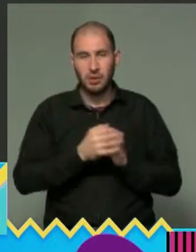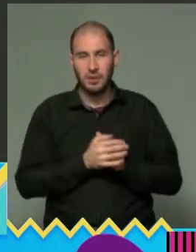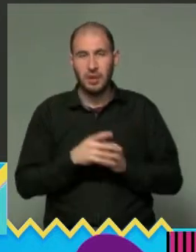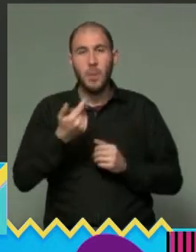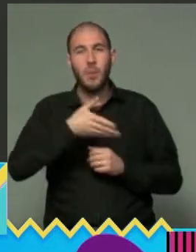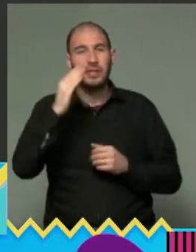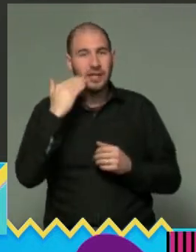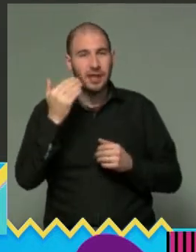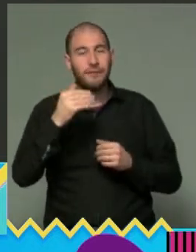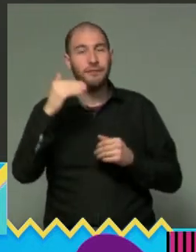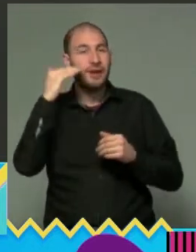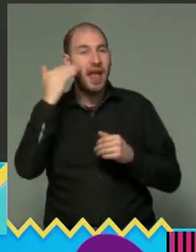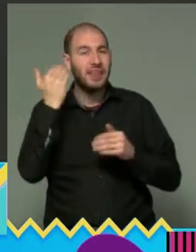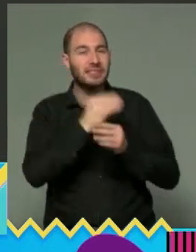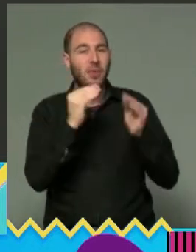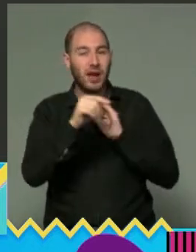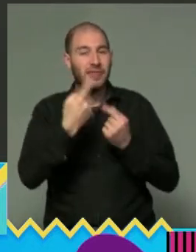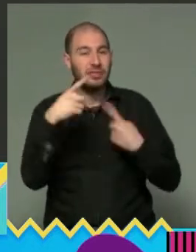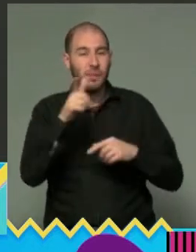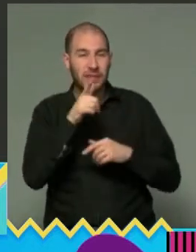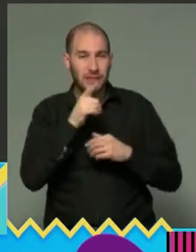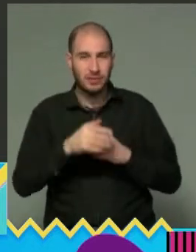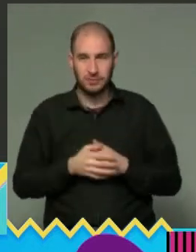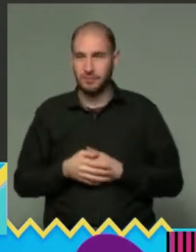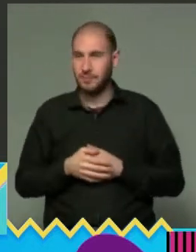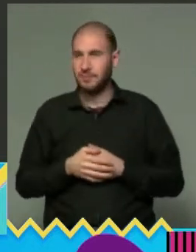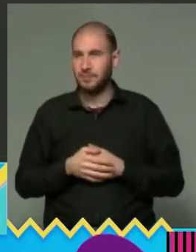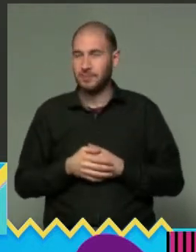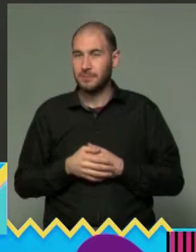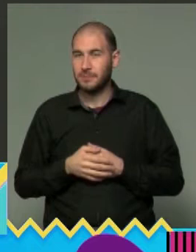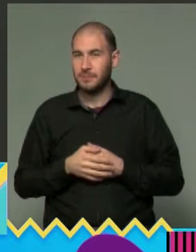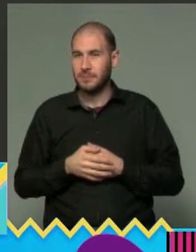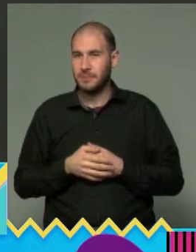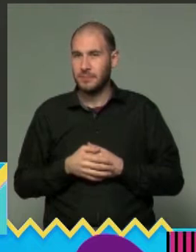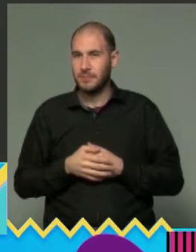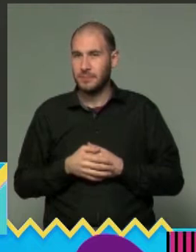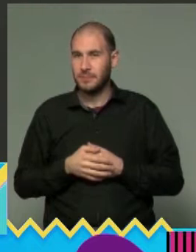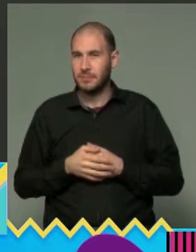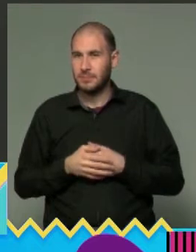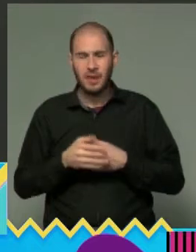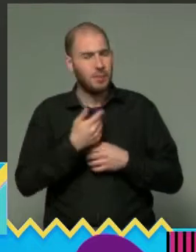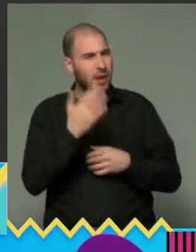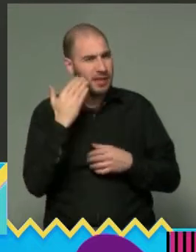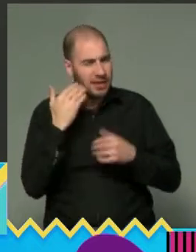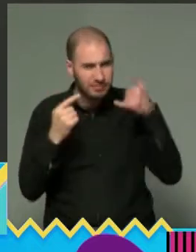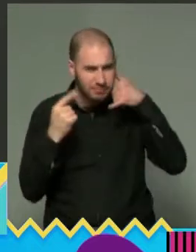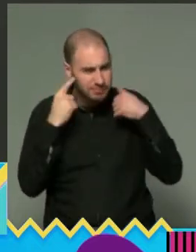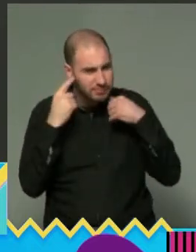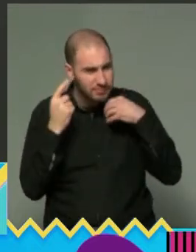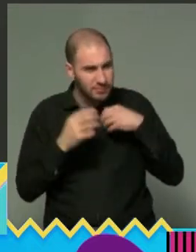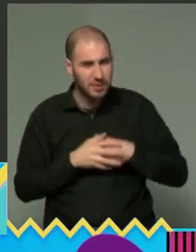Jaime, muy buenas tardes. Fernanda Oviedo te saluda aquí desde Distintos Parecidos. Jaime, buenas tardes, ¿nos